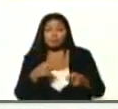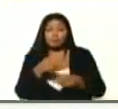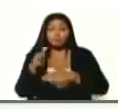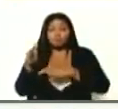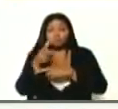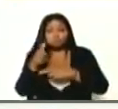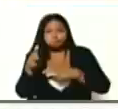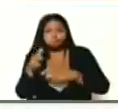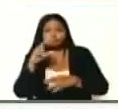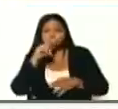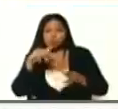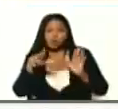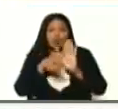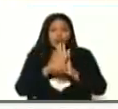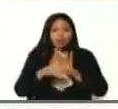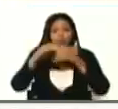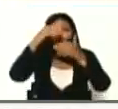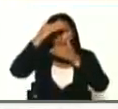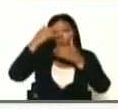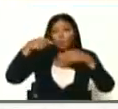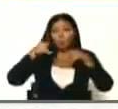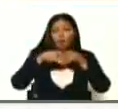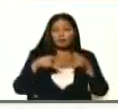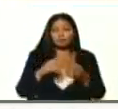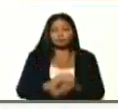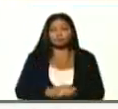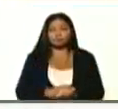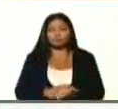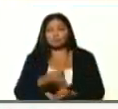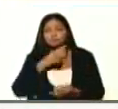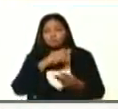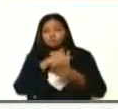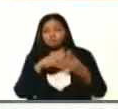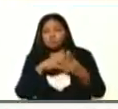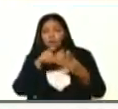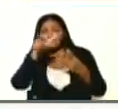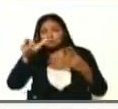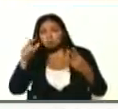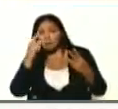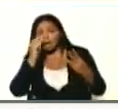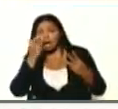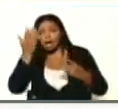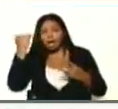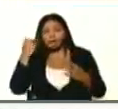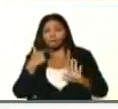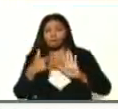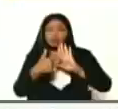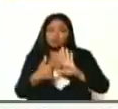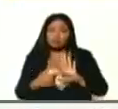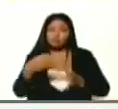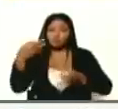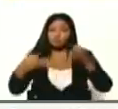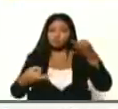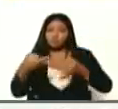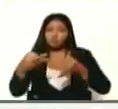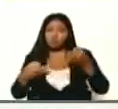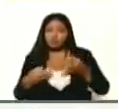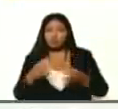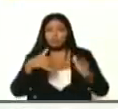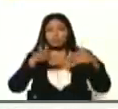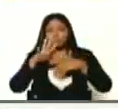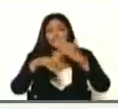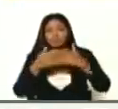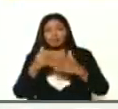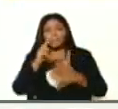armas, terrorismo y asociación. Los mencionados ciudadanos se enfrentan a una condena entre 15